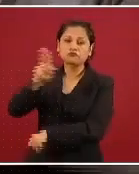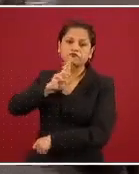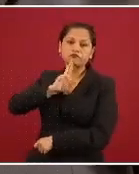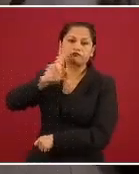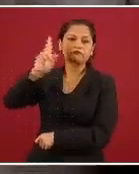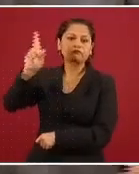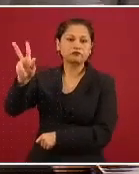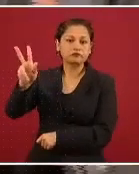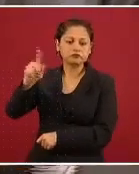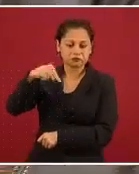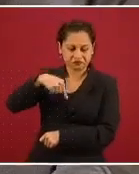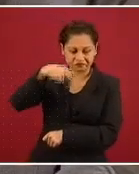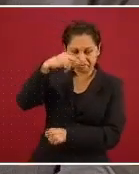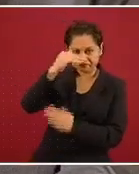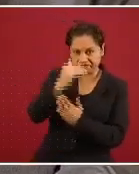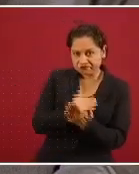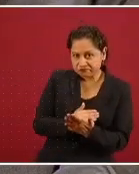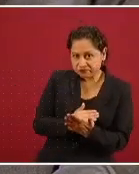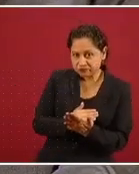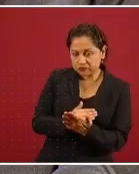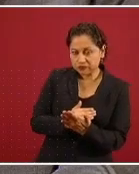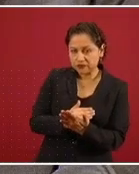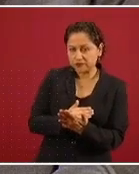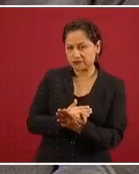que nosotros.